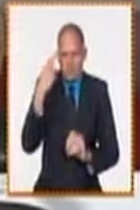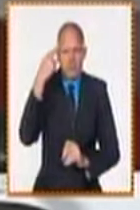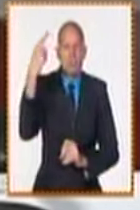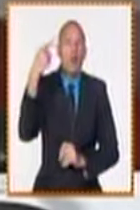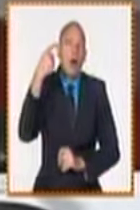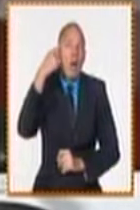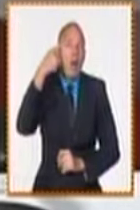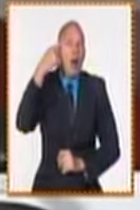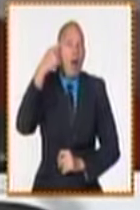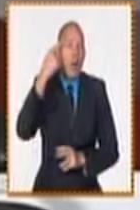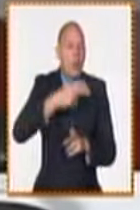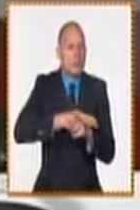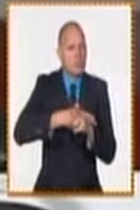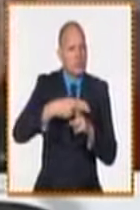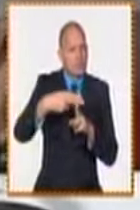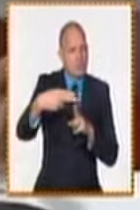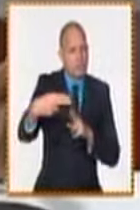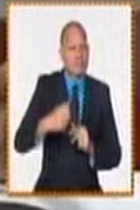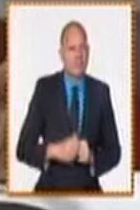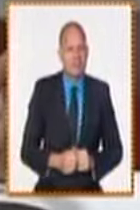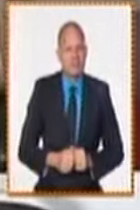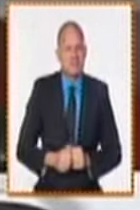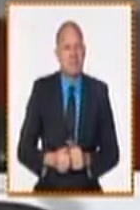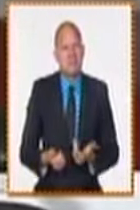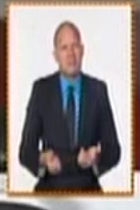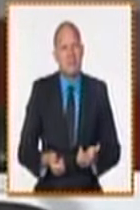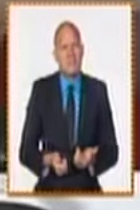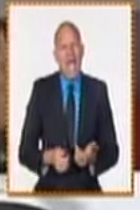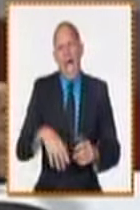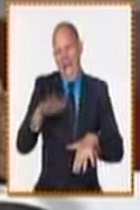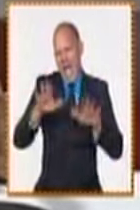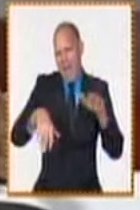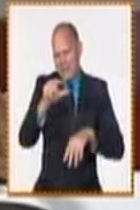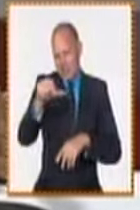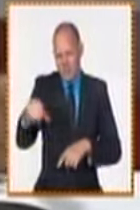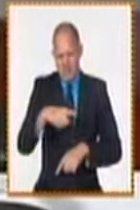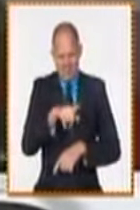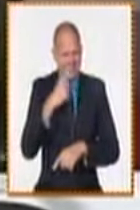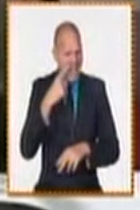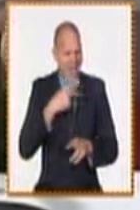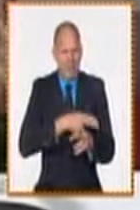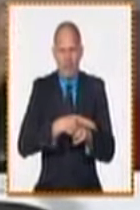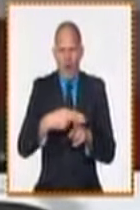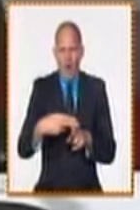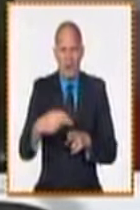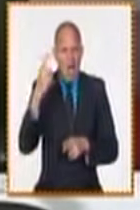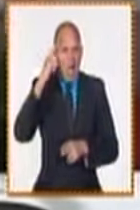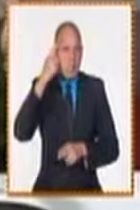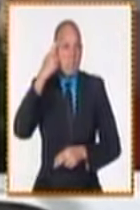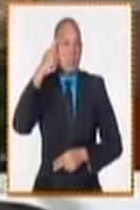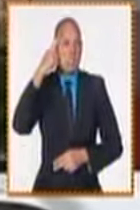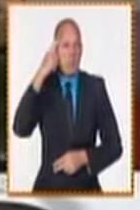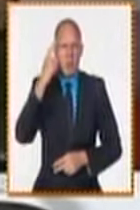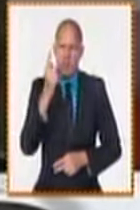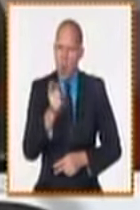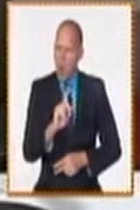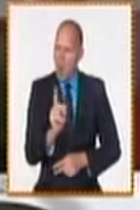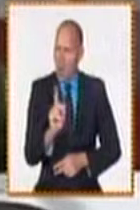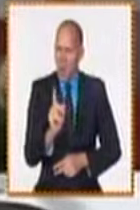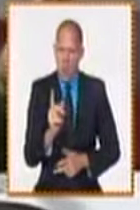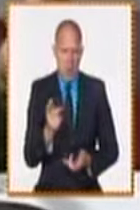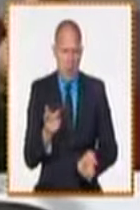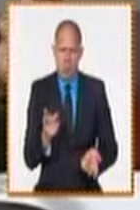historia se celebre desde una forma rígida. No sucede así en Bayamo. Los bayameses cantamos la